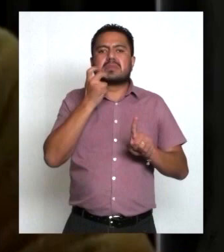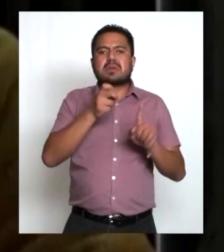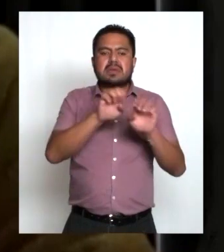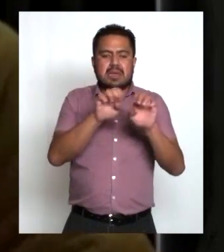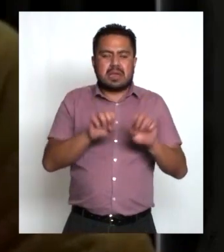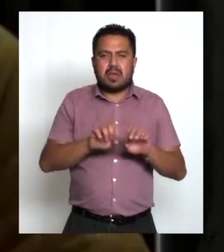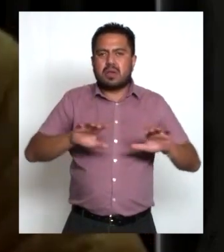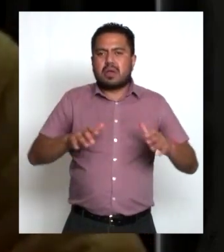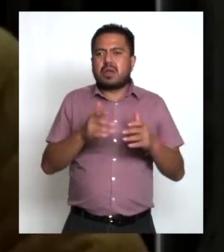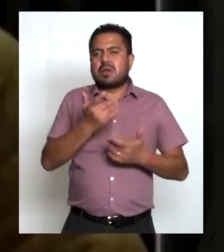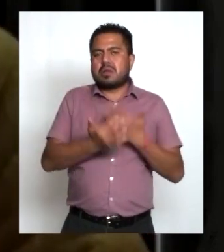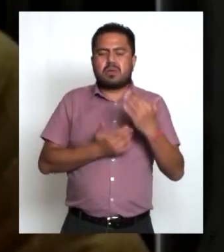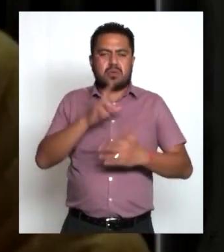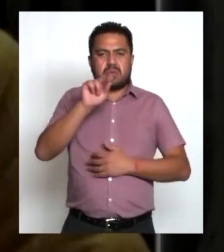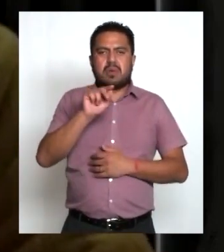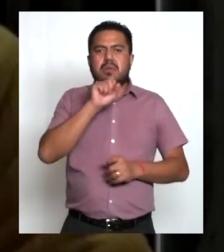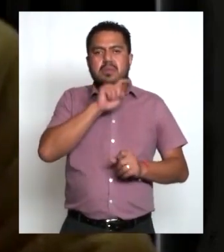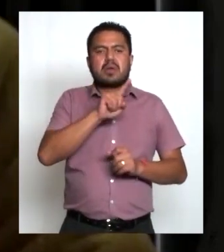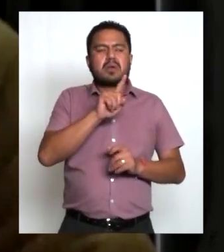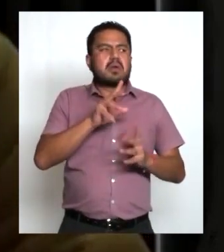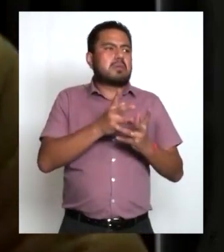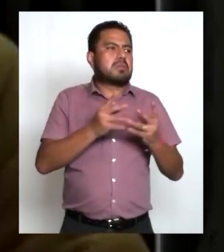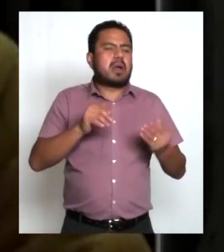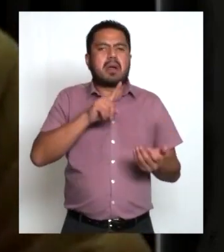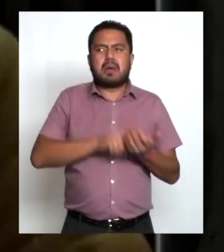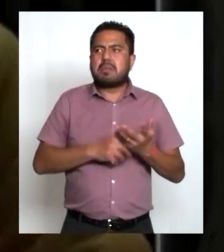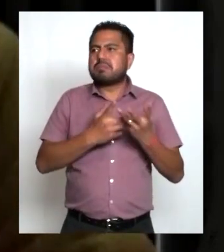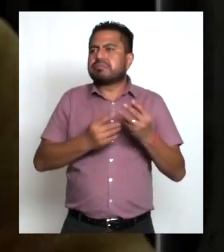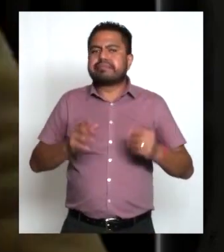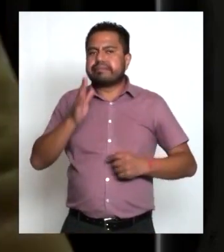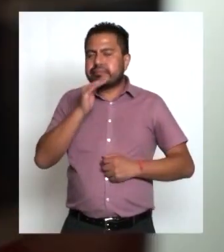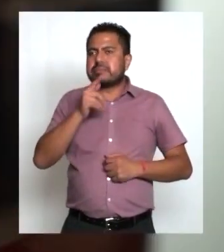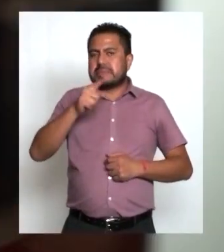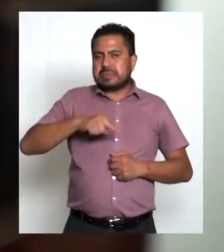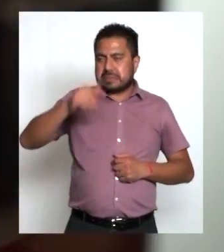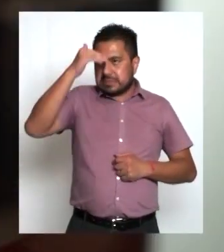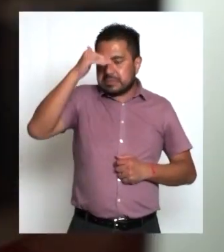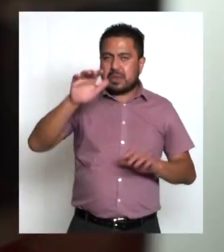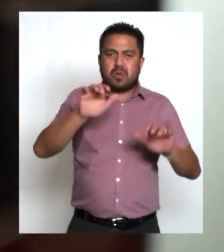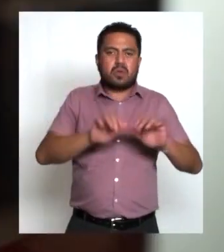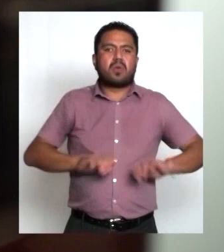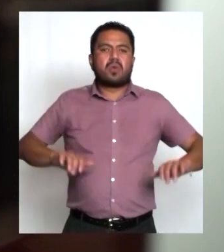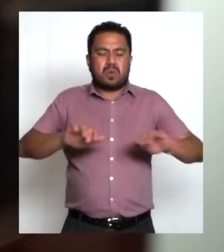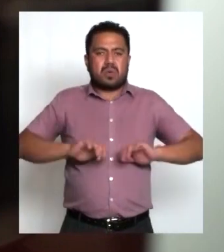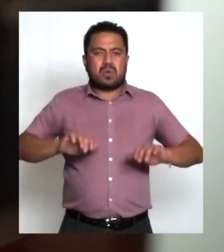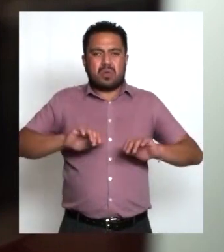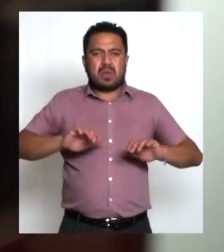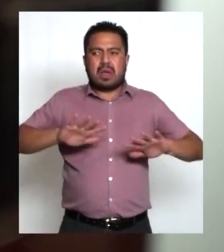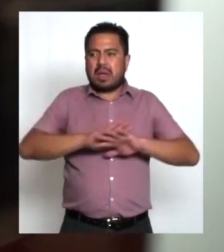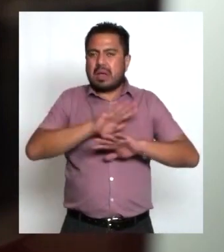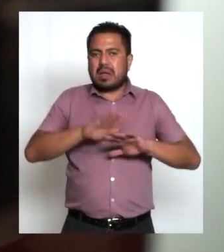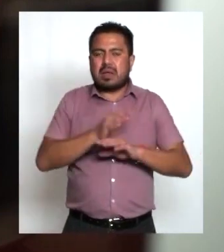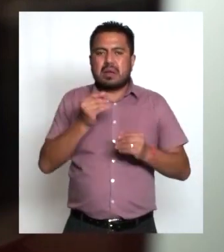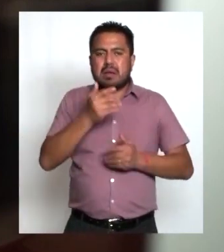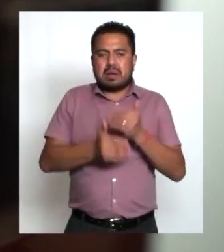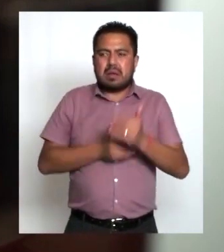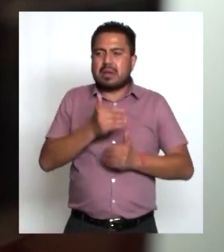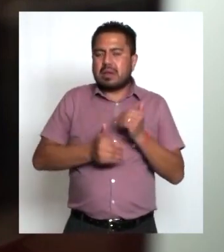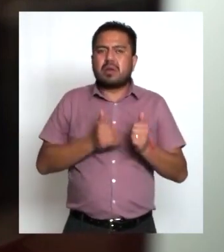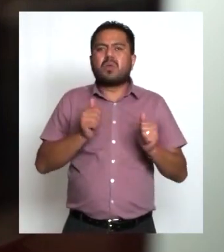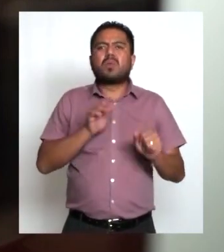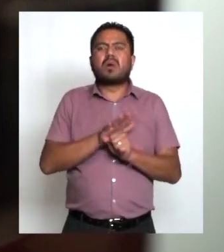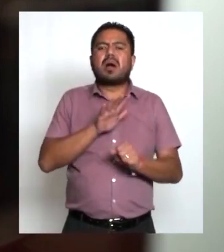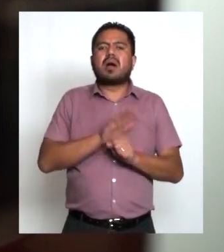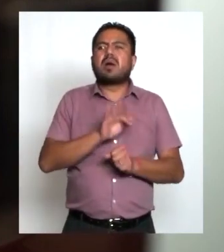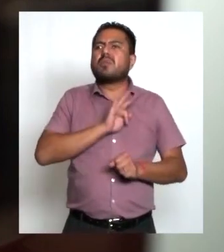temperatura y que los equipos pues no se quemen, incluso no se fundan y no fallen. Y sabemos que las computadoras han cambiado mucho con el